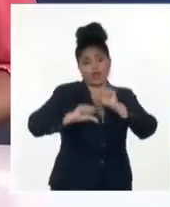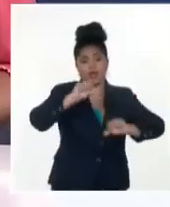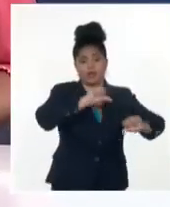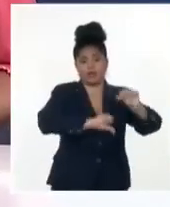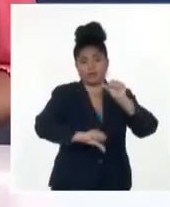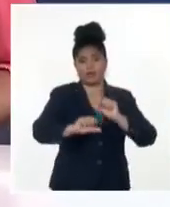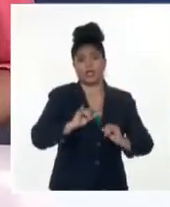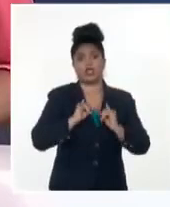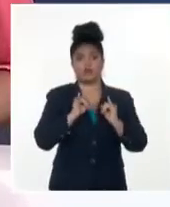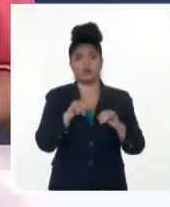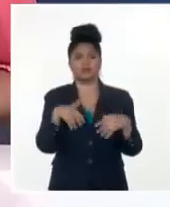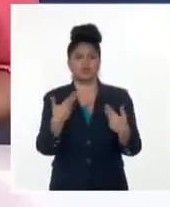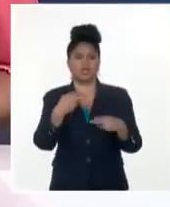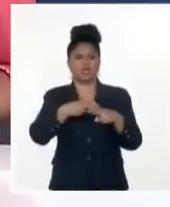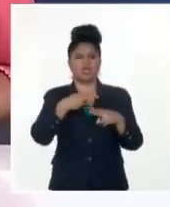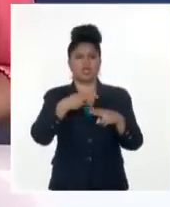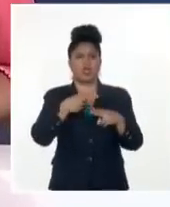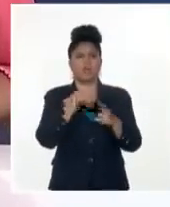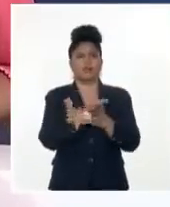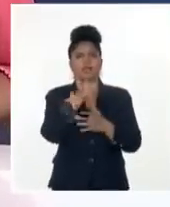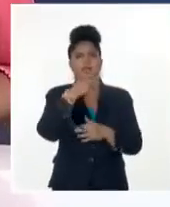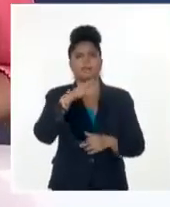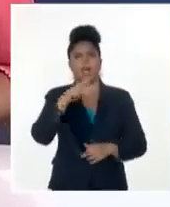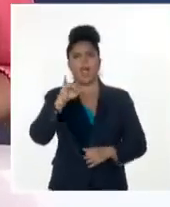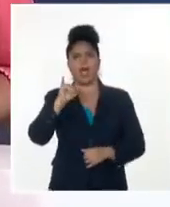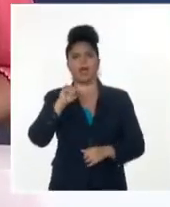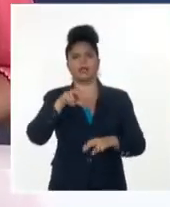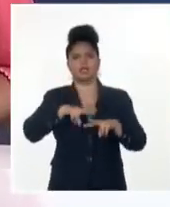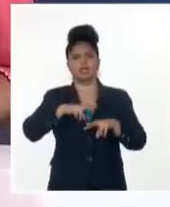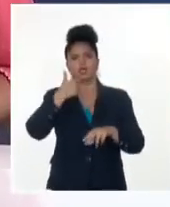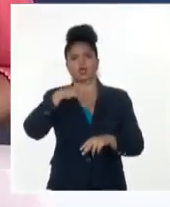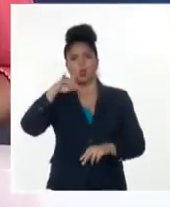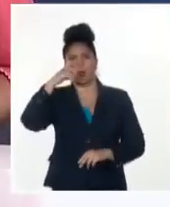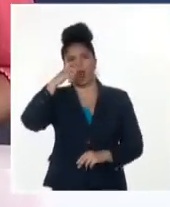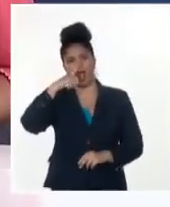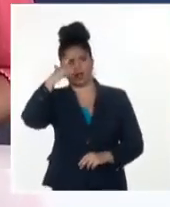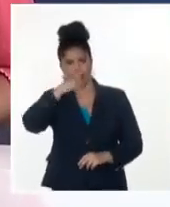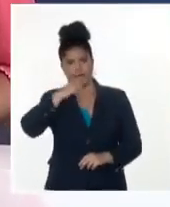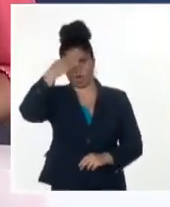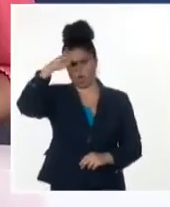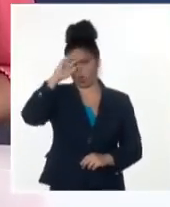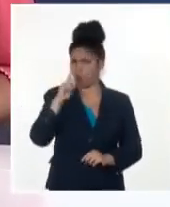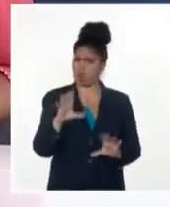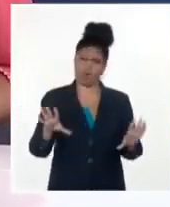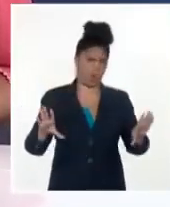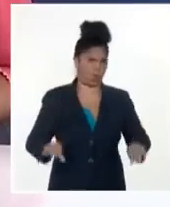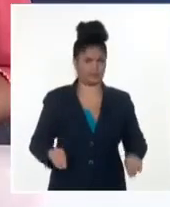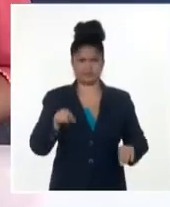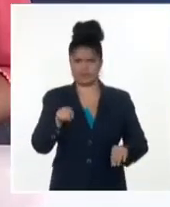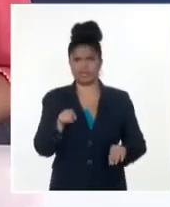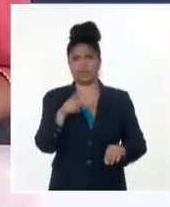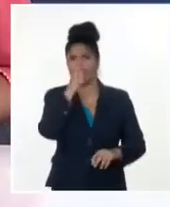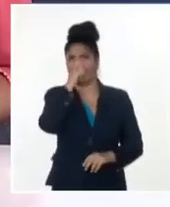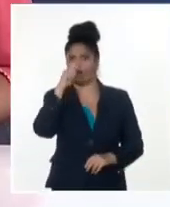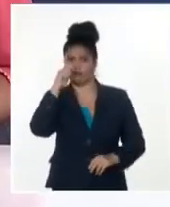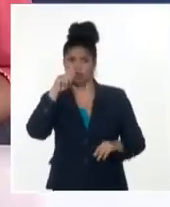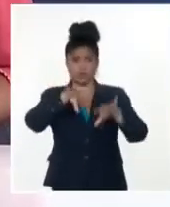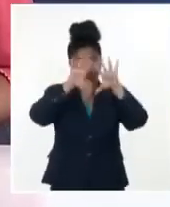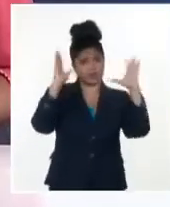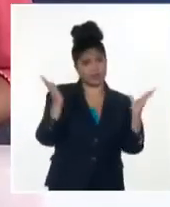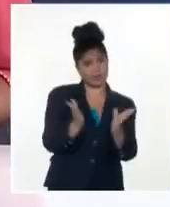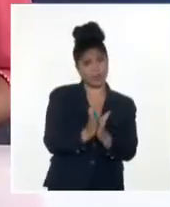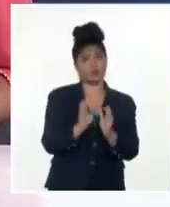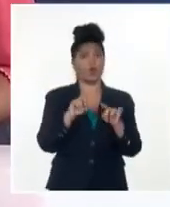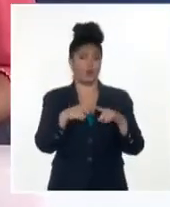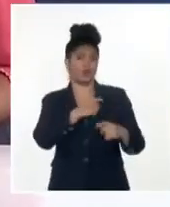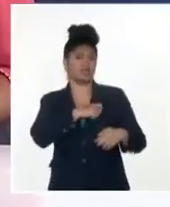de marihuana. Este hecho ratifica la voluntad política de Cuba de tolerancia cero ante el fenómeno global del tráfico